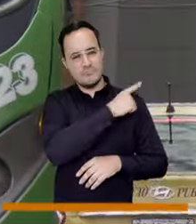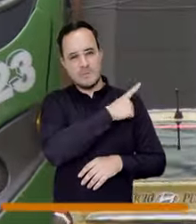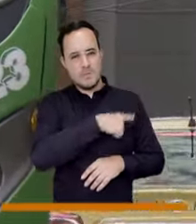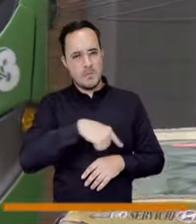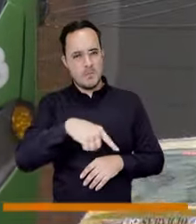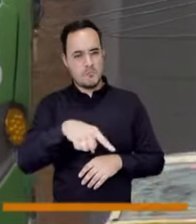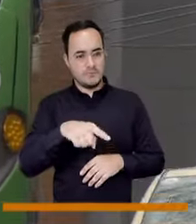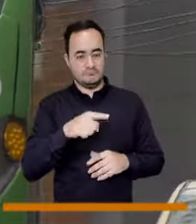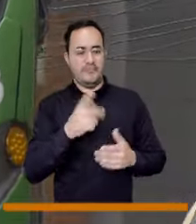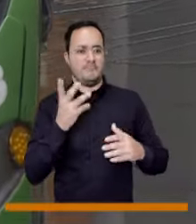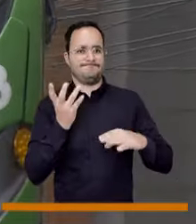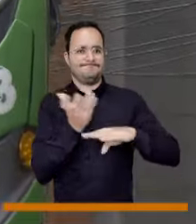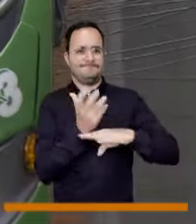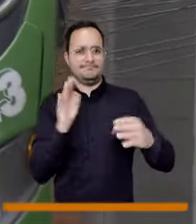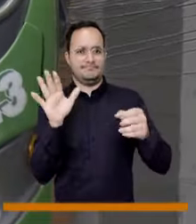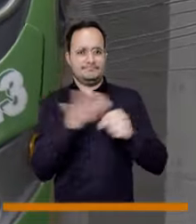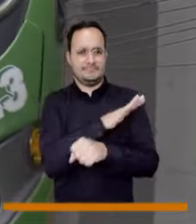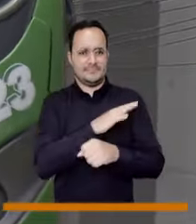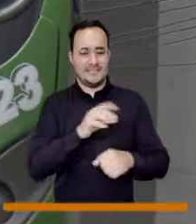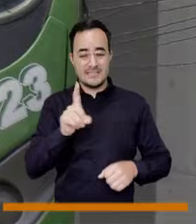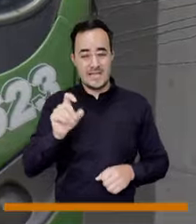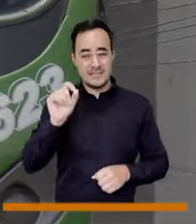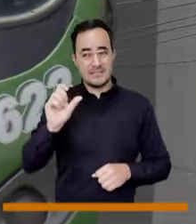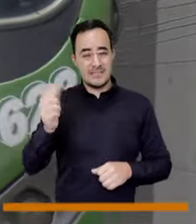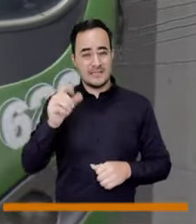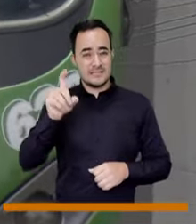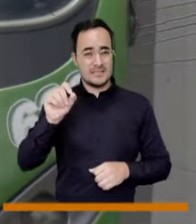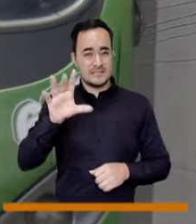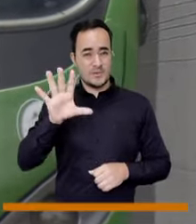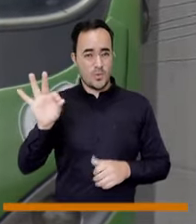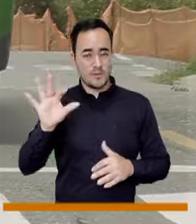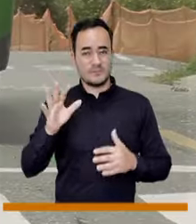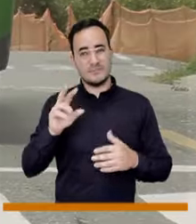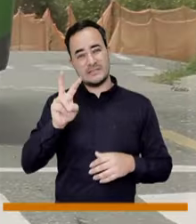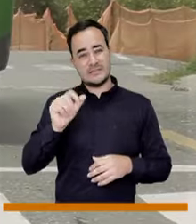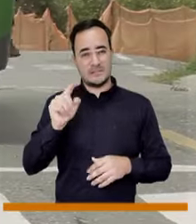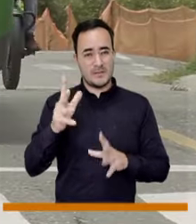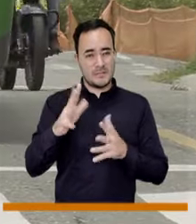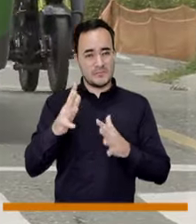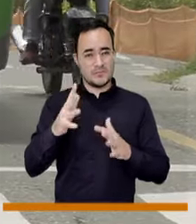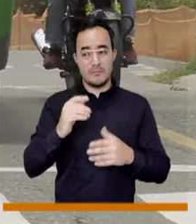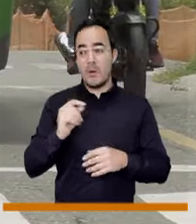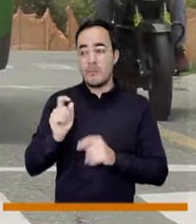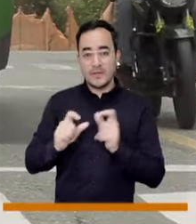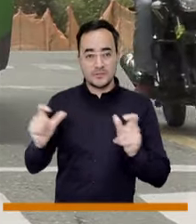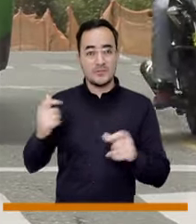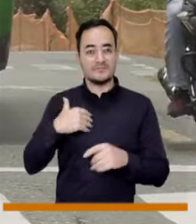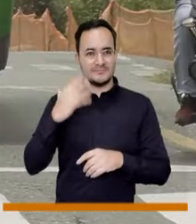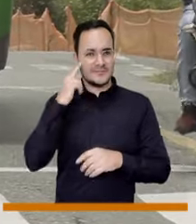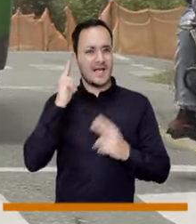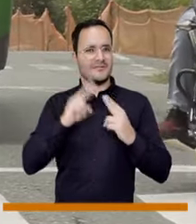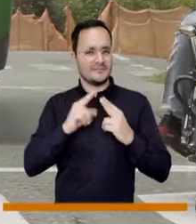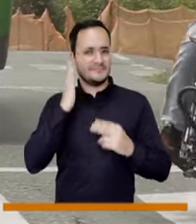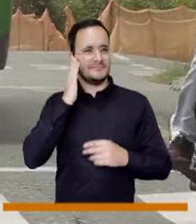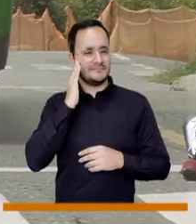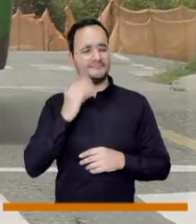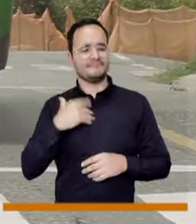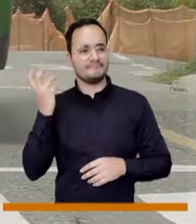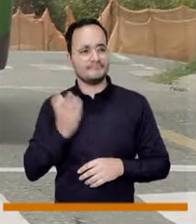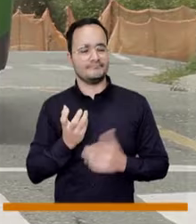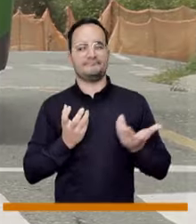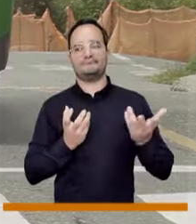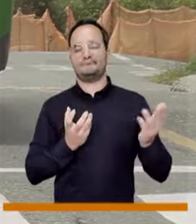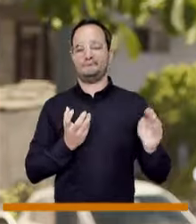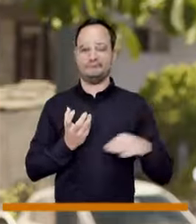mirador del Valle y desde que sube lleno 6:10 650 7 y media y la gente que hay acá esperando en el